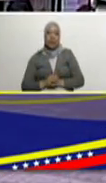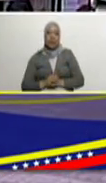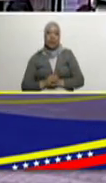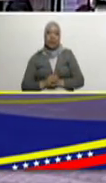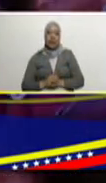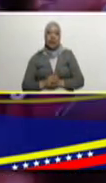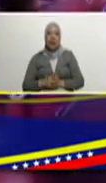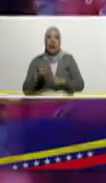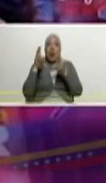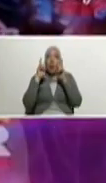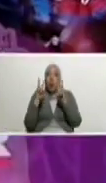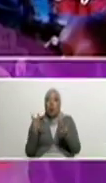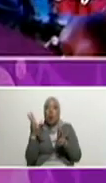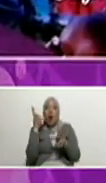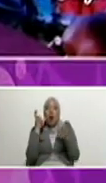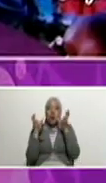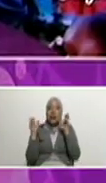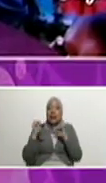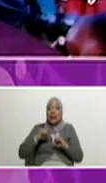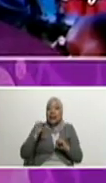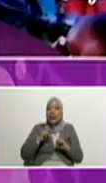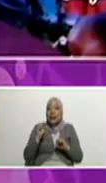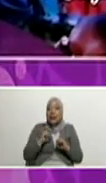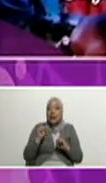Gabriela, te estamos viendo y escuchando.